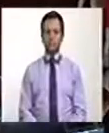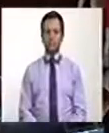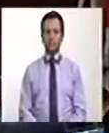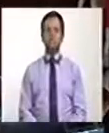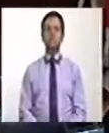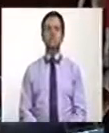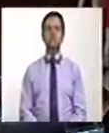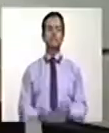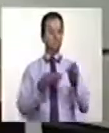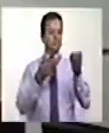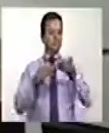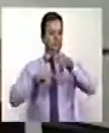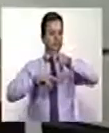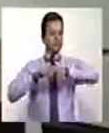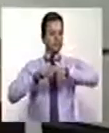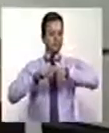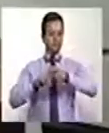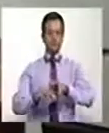Pueden sentarse, por favor.